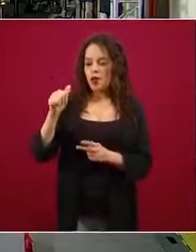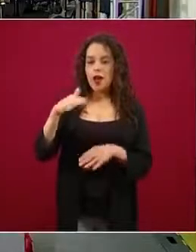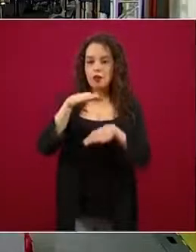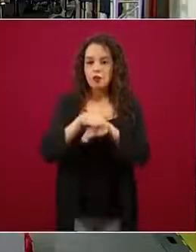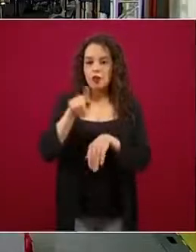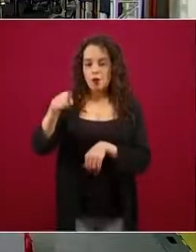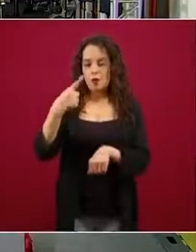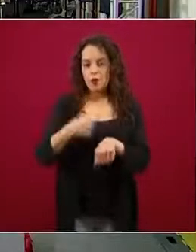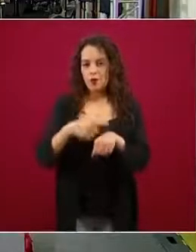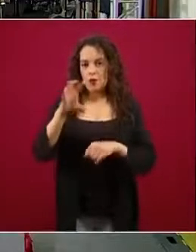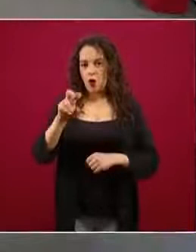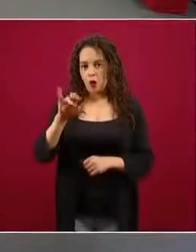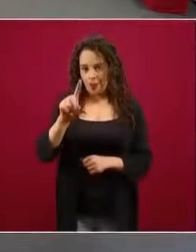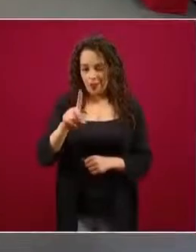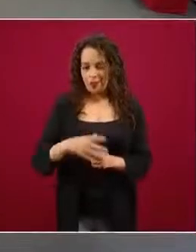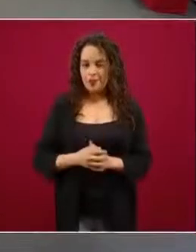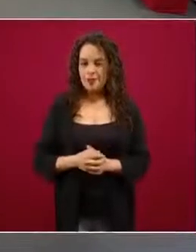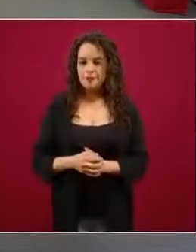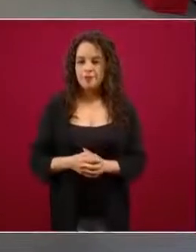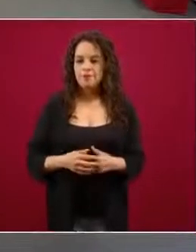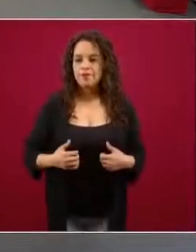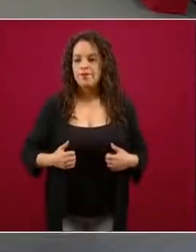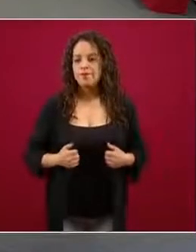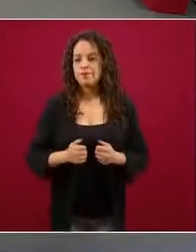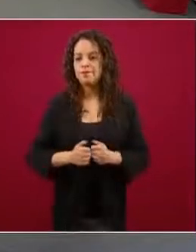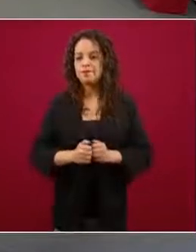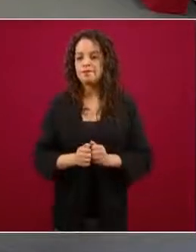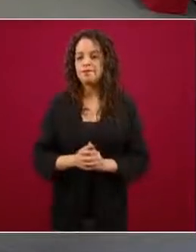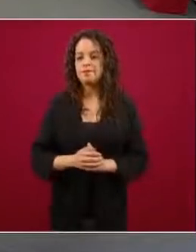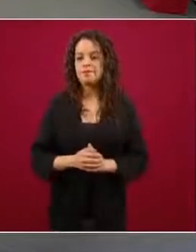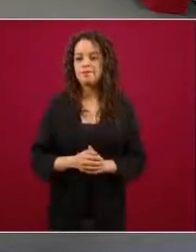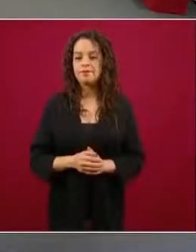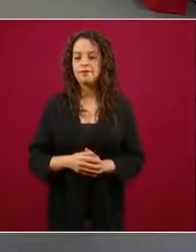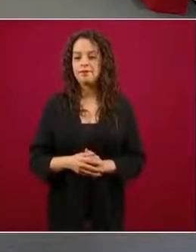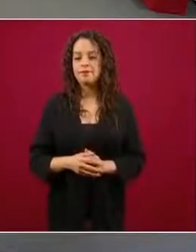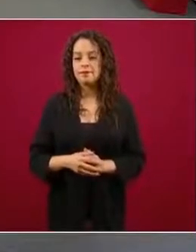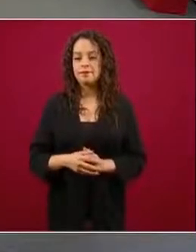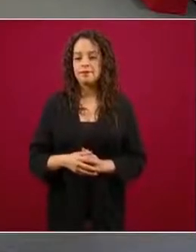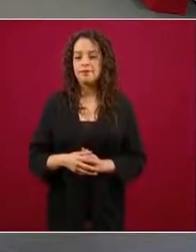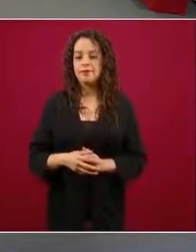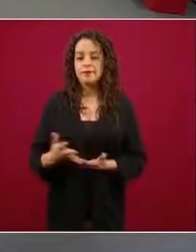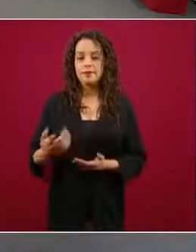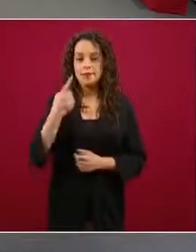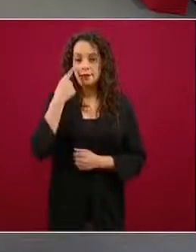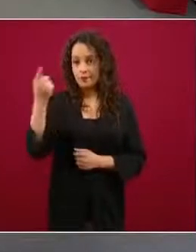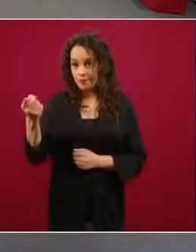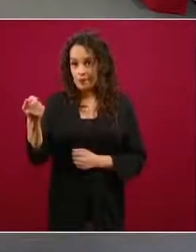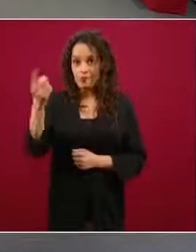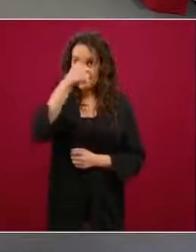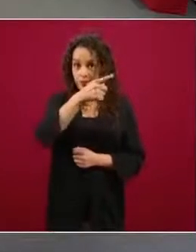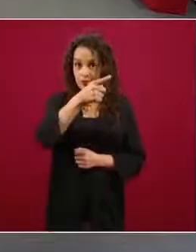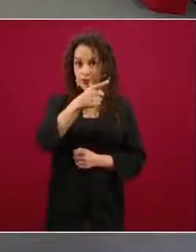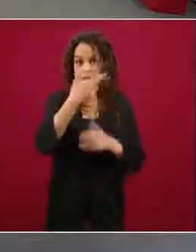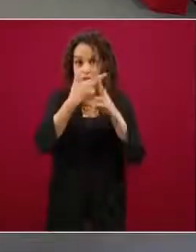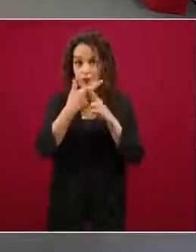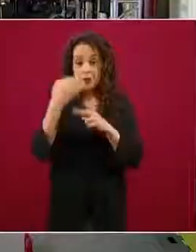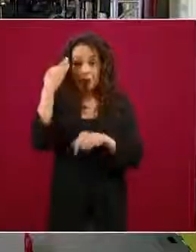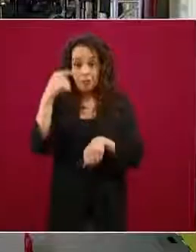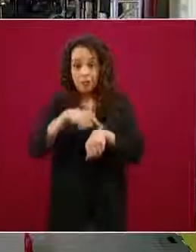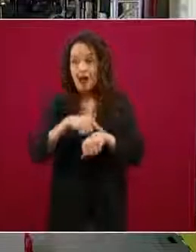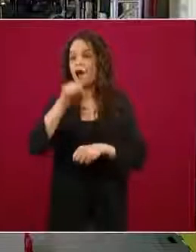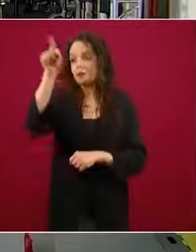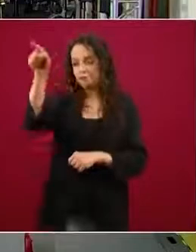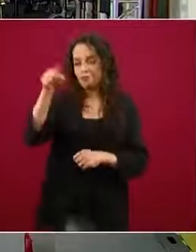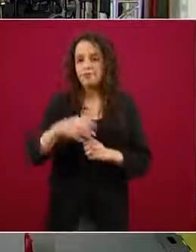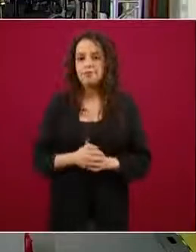este lado, a usted, perfecto. Y a ver si nos da tiempo y regresamos con muy rápido, una petición, doctor, si